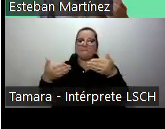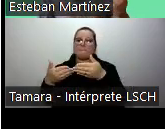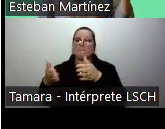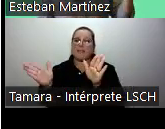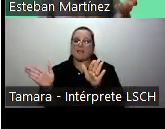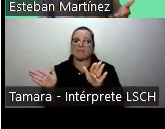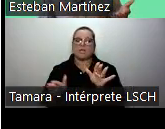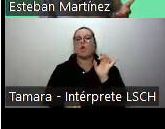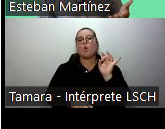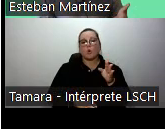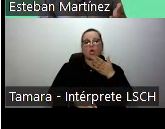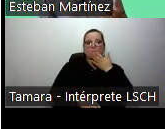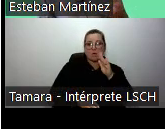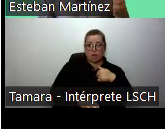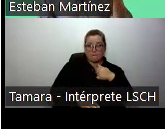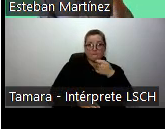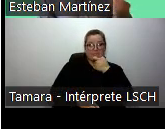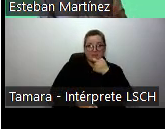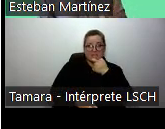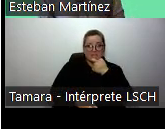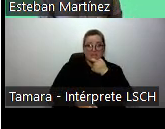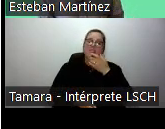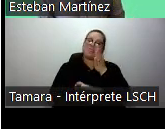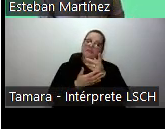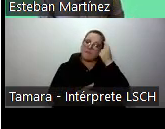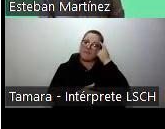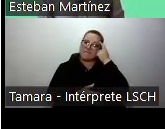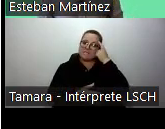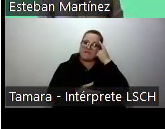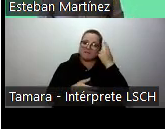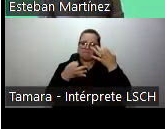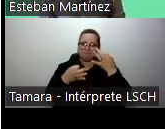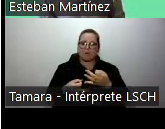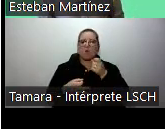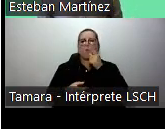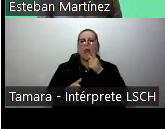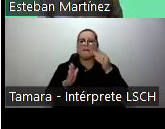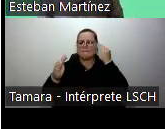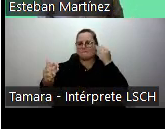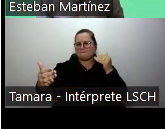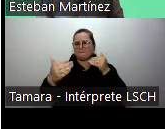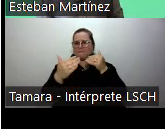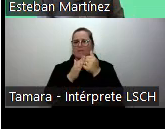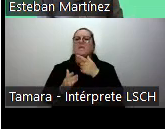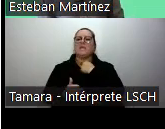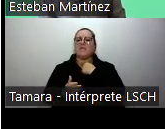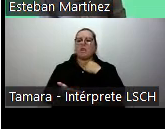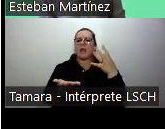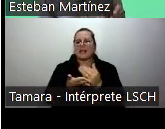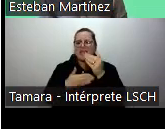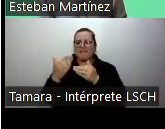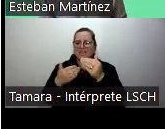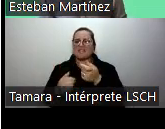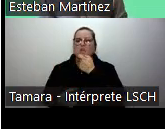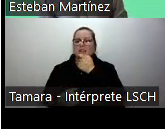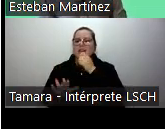no es solamente mejorar mi inglés Tú deberías pensar en algo mucho más concreto cuál es tu meta por ejemplo Quiero lograr un nivel avanzado de inglés en